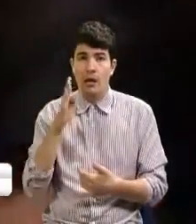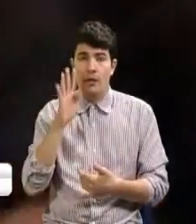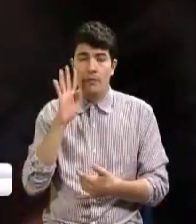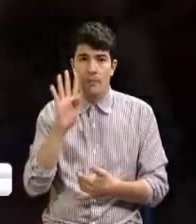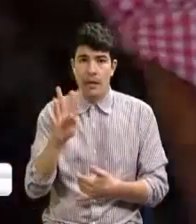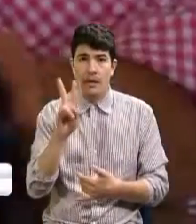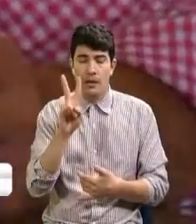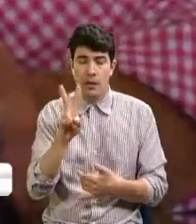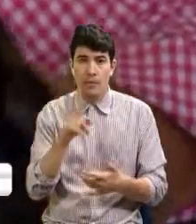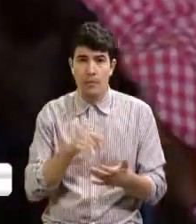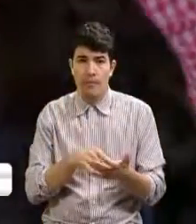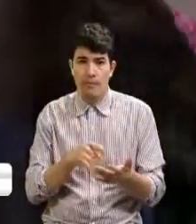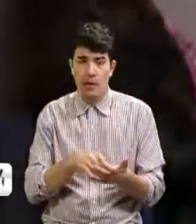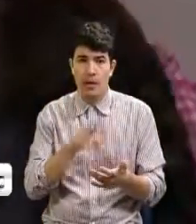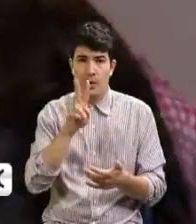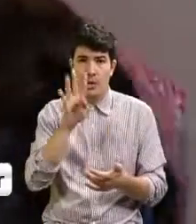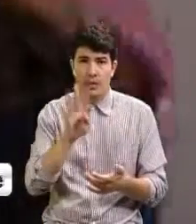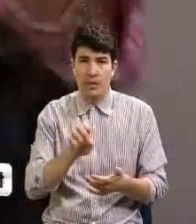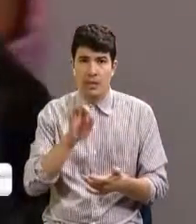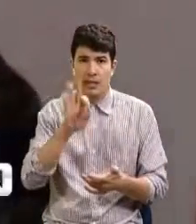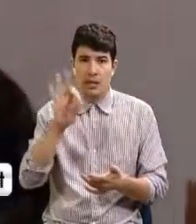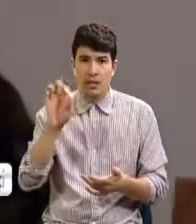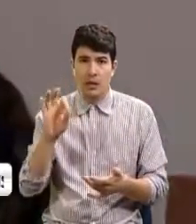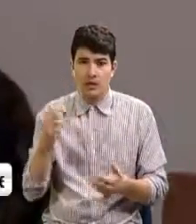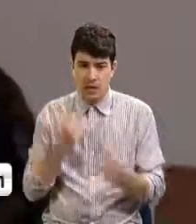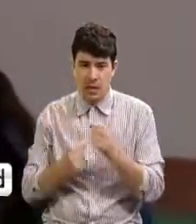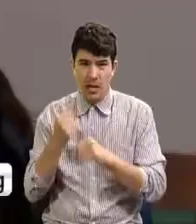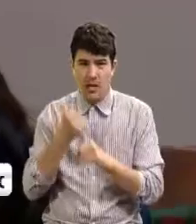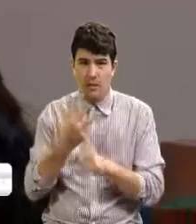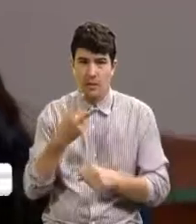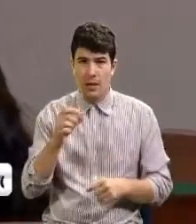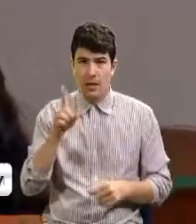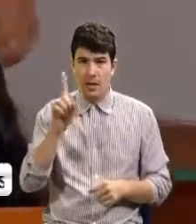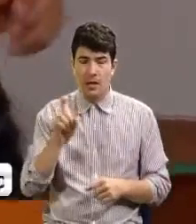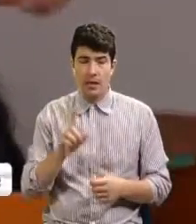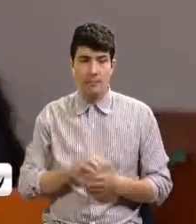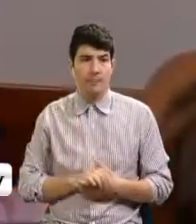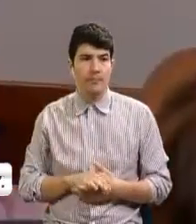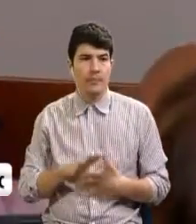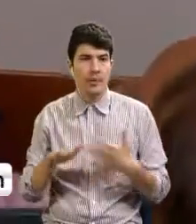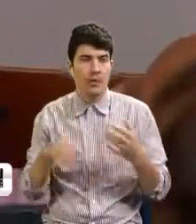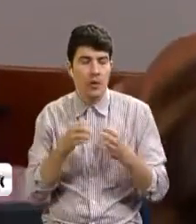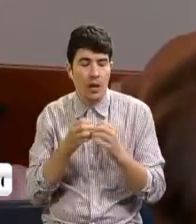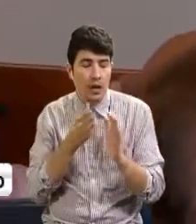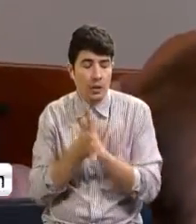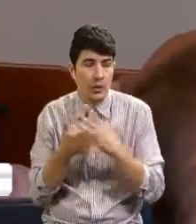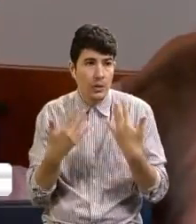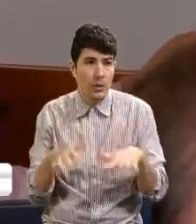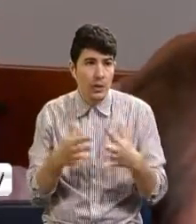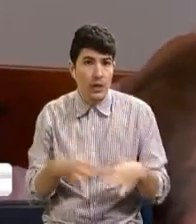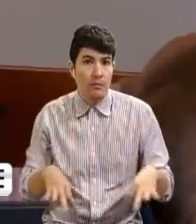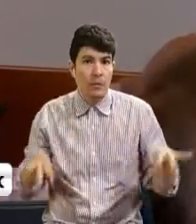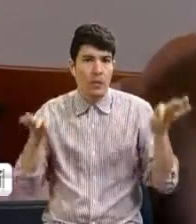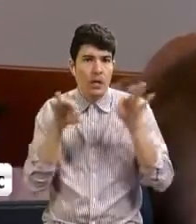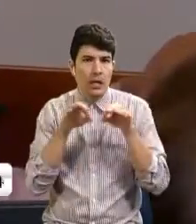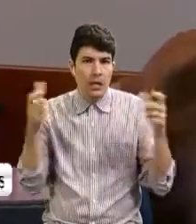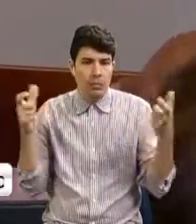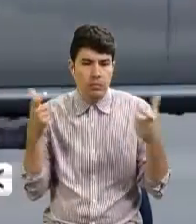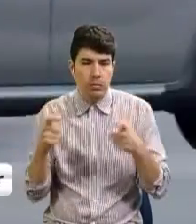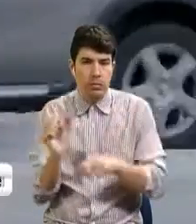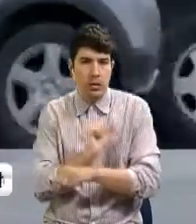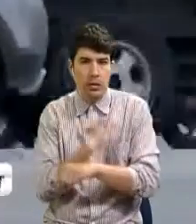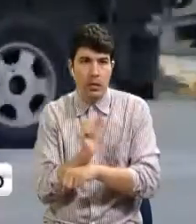21.378 matrículas de septiembre 2016. Todo esto constituye una importante disminución en los vehículos